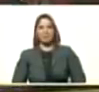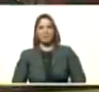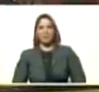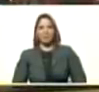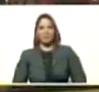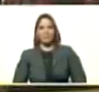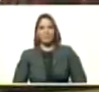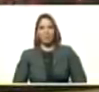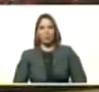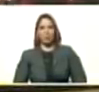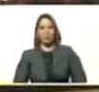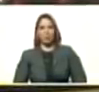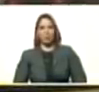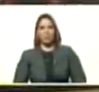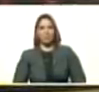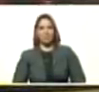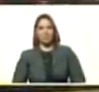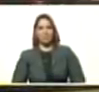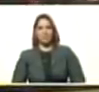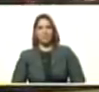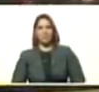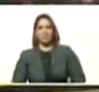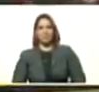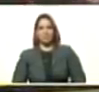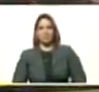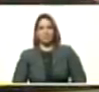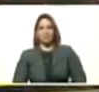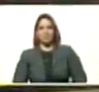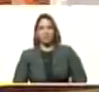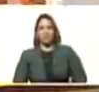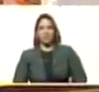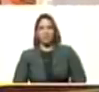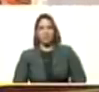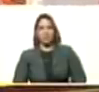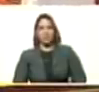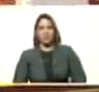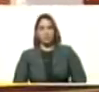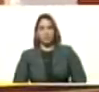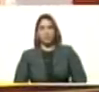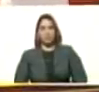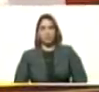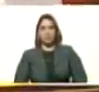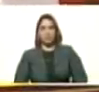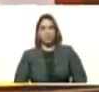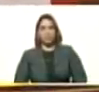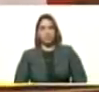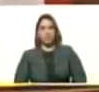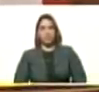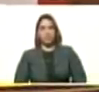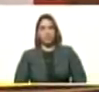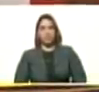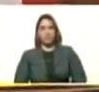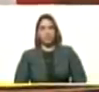resistencia, renacer y revolucionar. 3R.